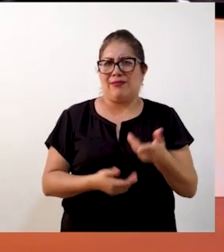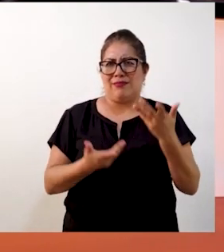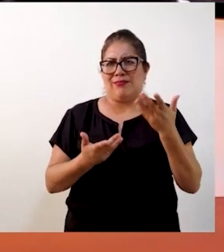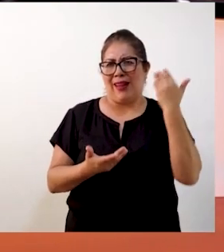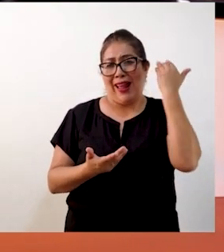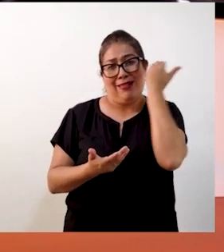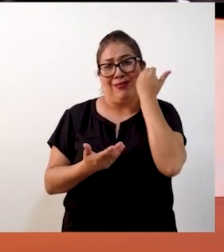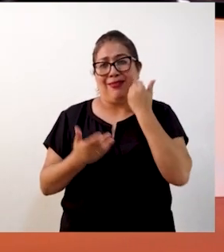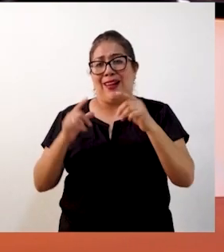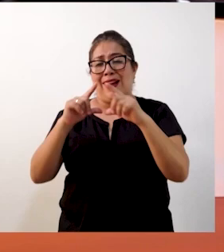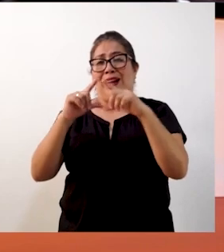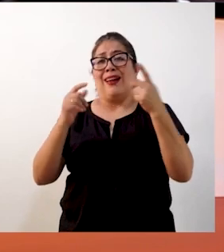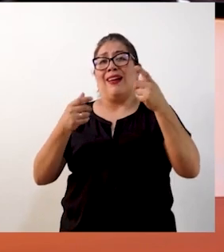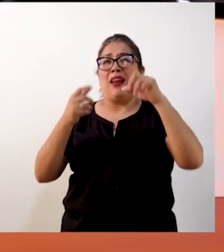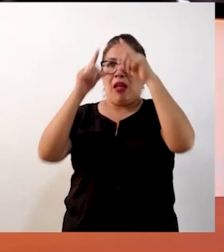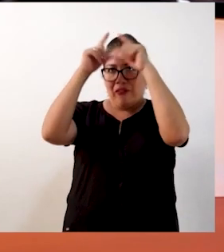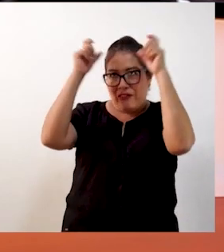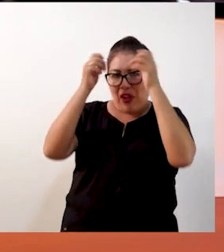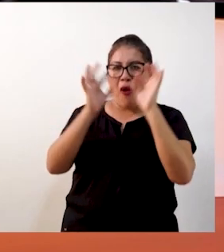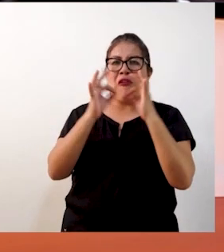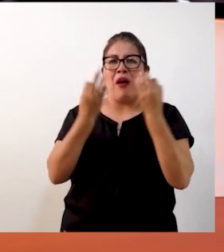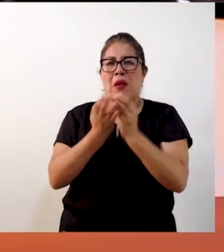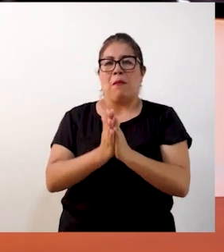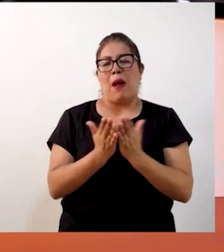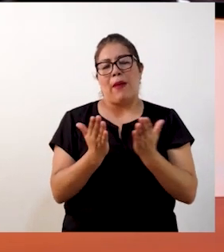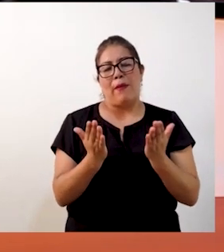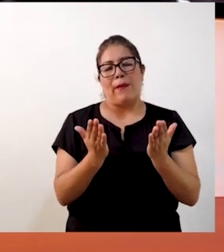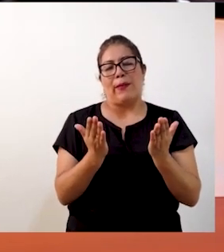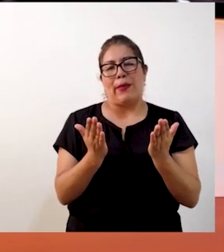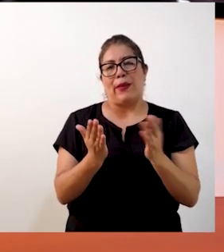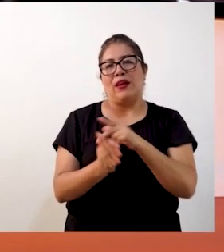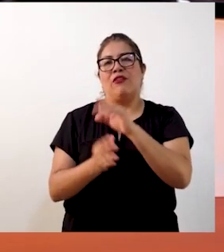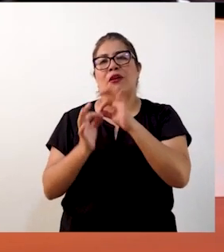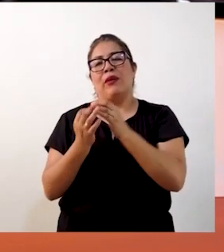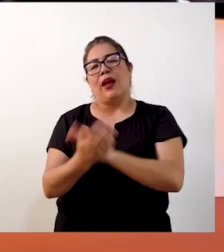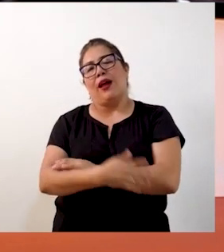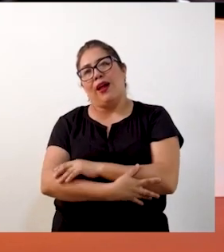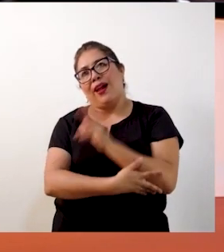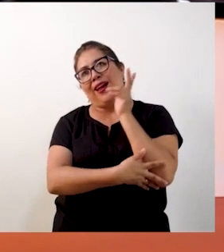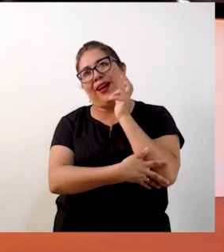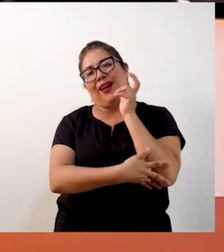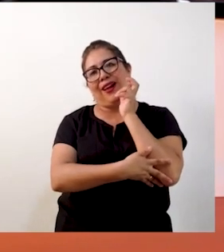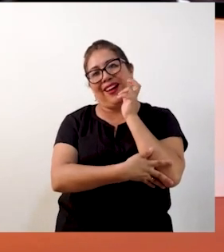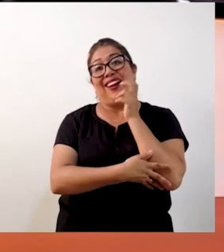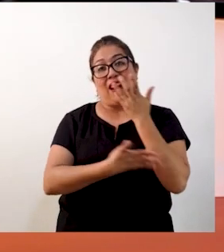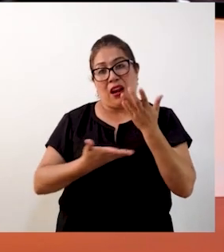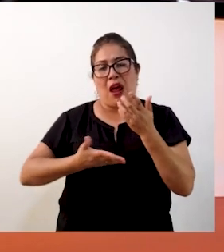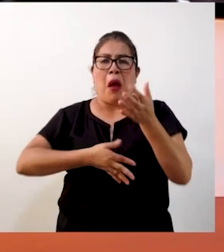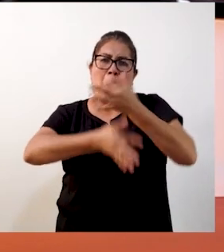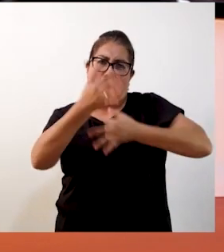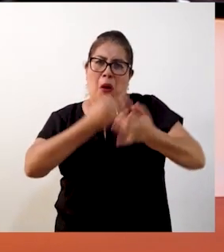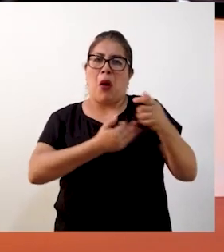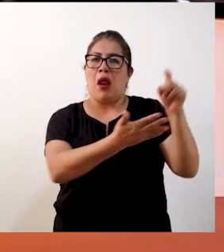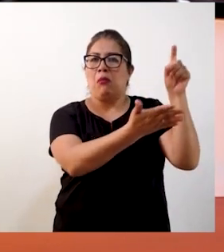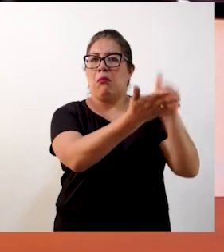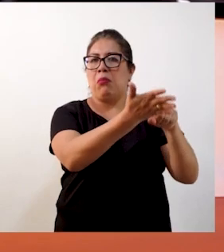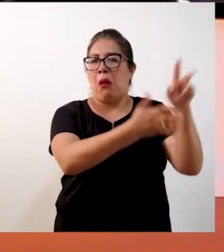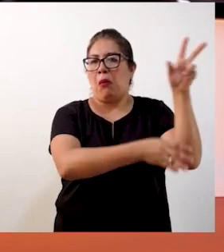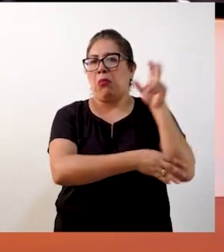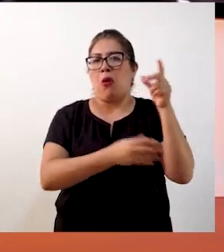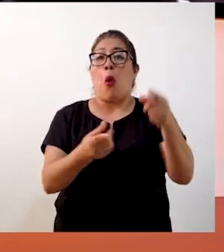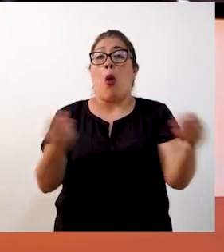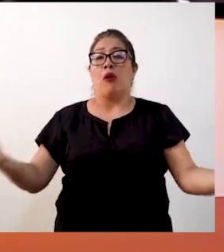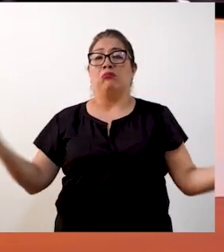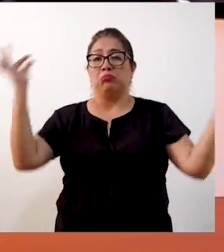lea al familiar, pero a veces no tienen tiempo, puede leerle un libro gordo, un libro ancho. Entonces la opción es los audiolibros. Se